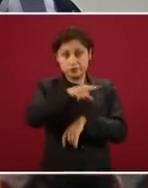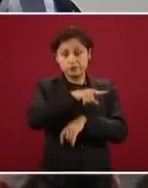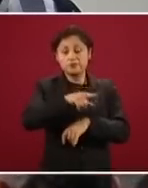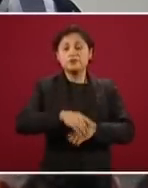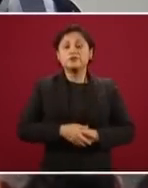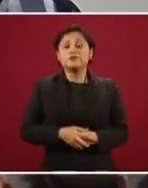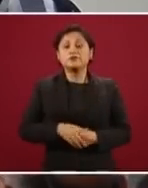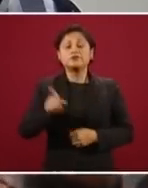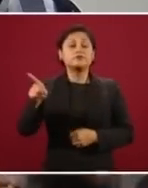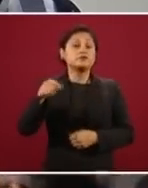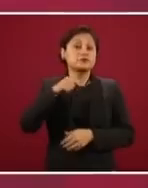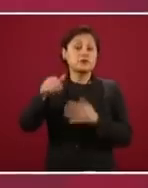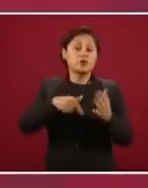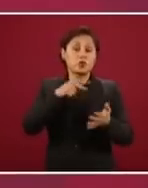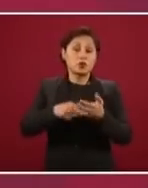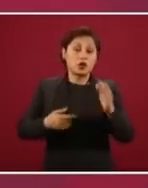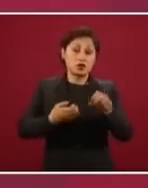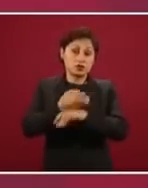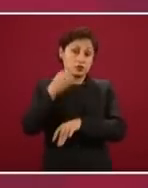oaxaca